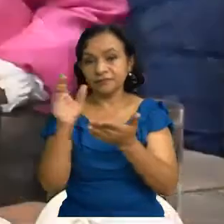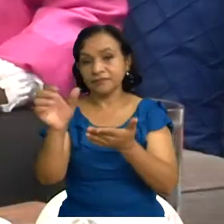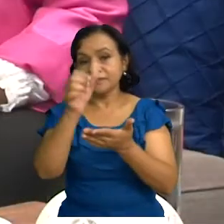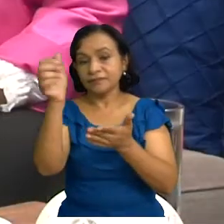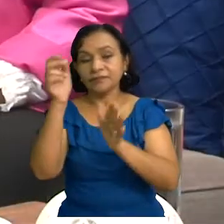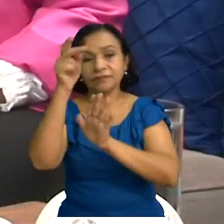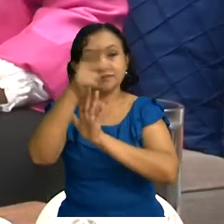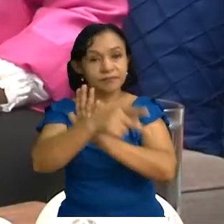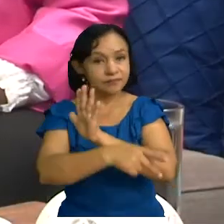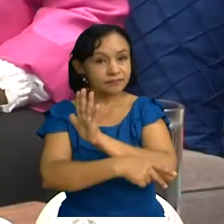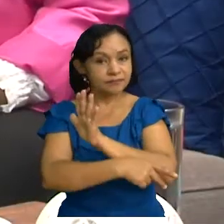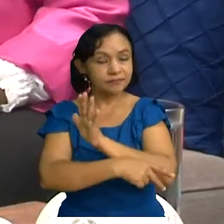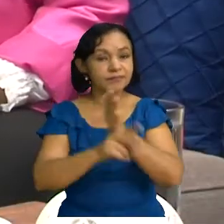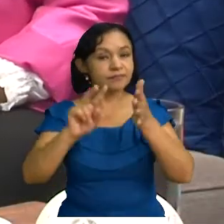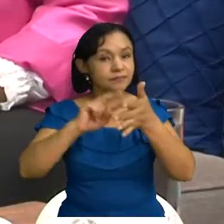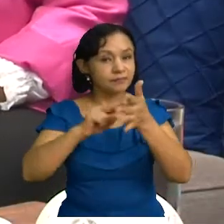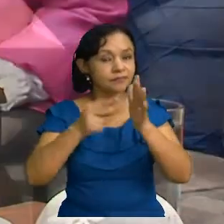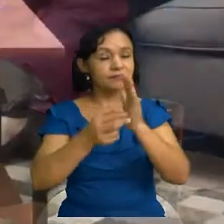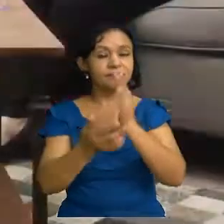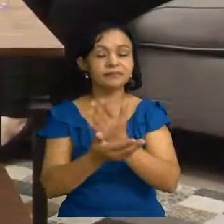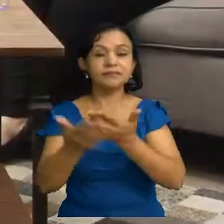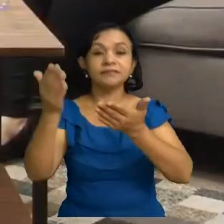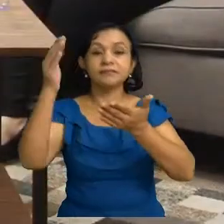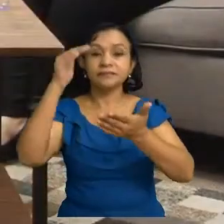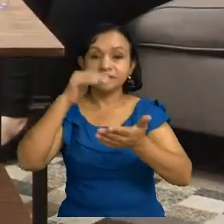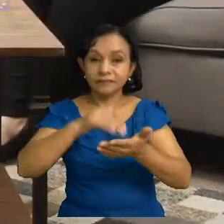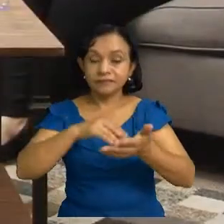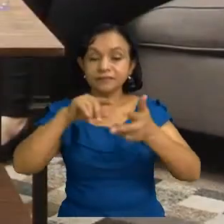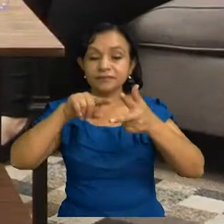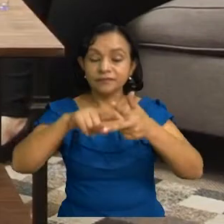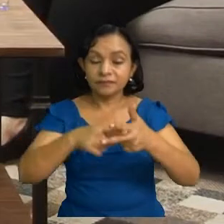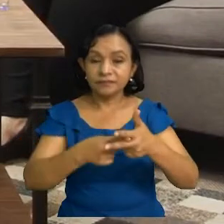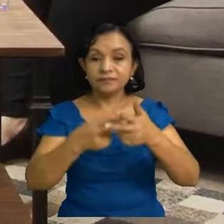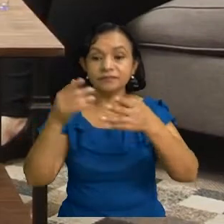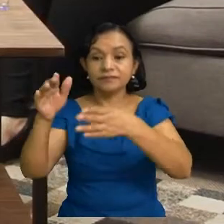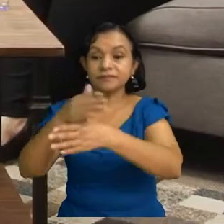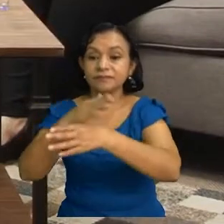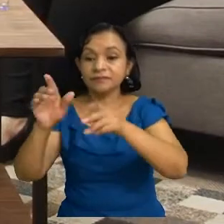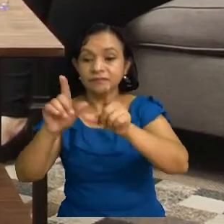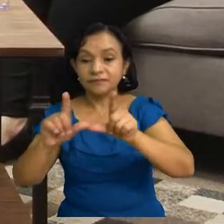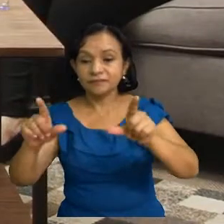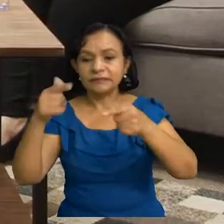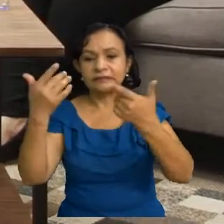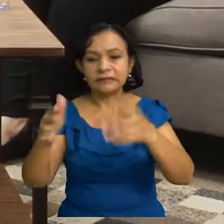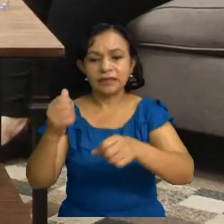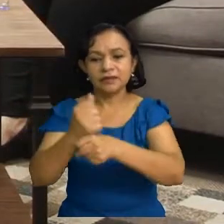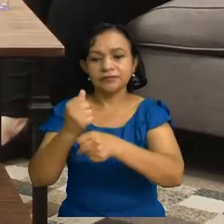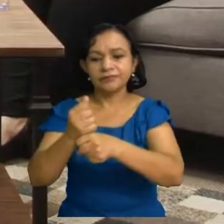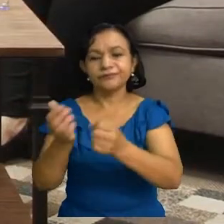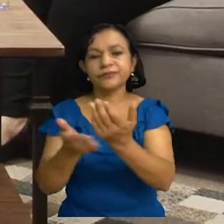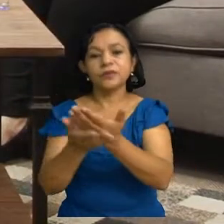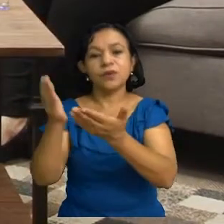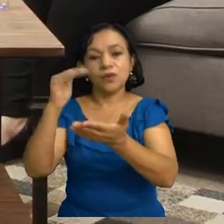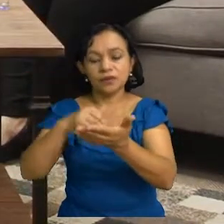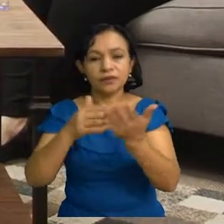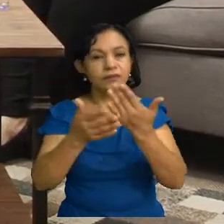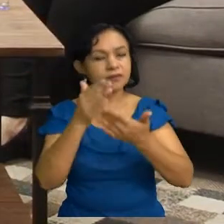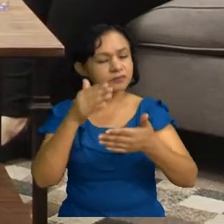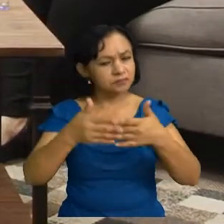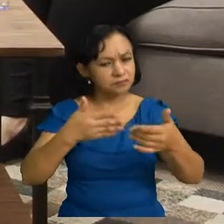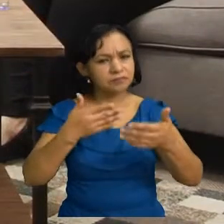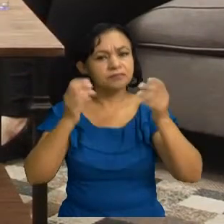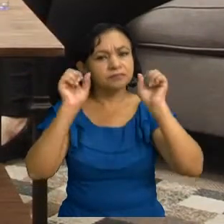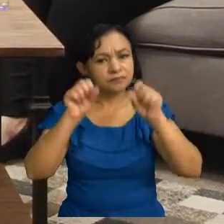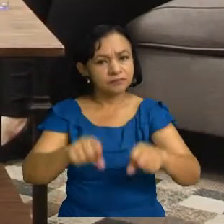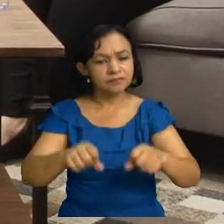y eso implica también volver tal vez a iniciar en algunos lugares donde ya se había trabajado porque la realidad está pues en una realidad global